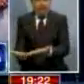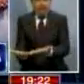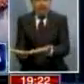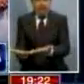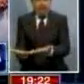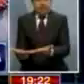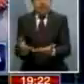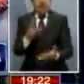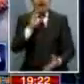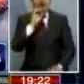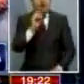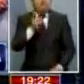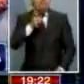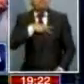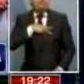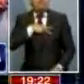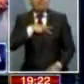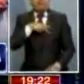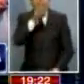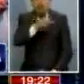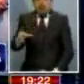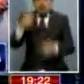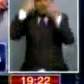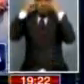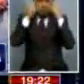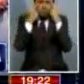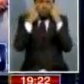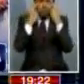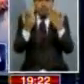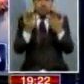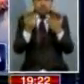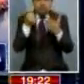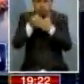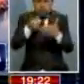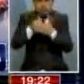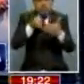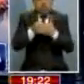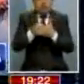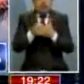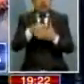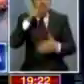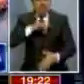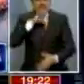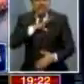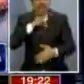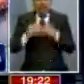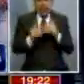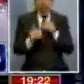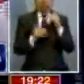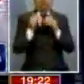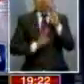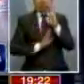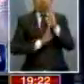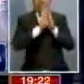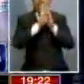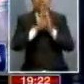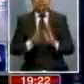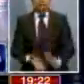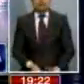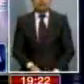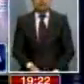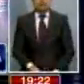queremos premiar a la gente que se esfuerza y que saca a nuestro país adelante?